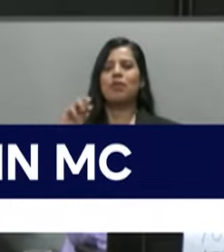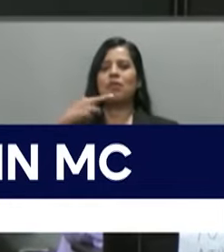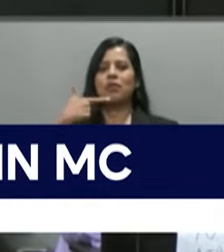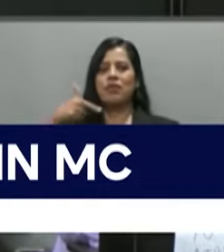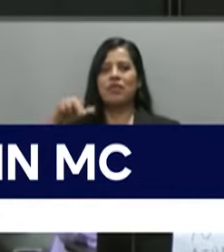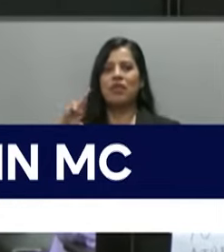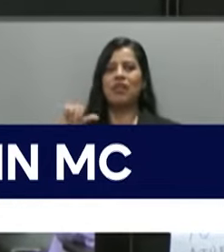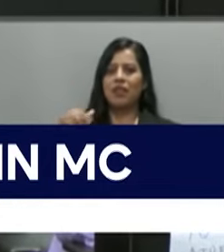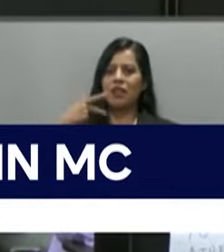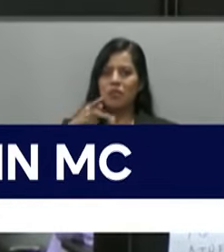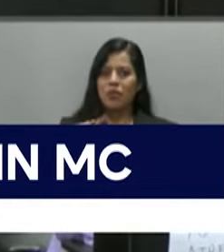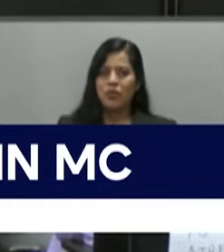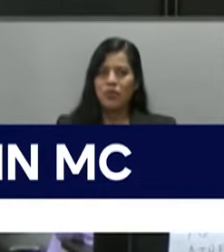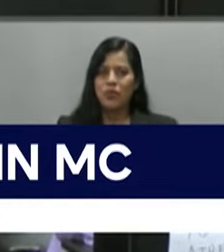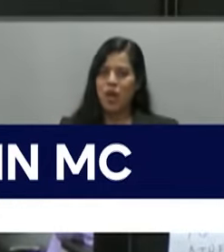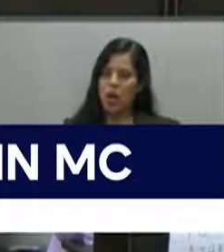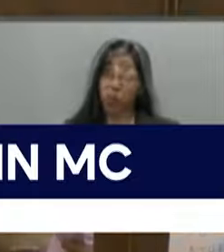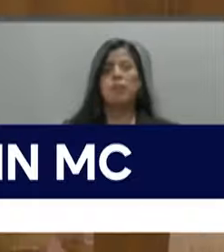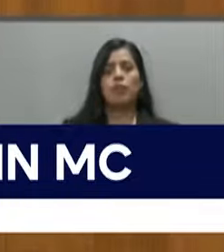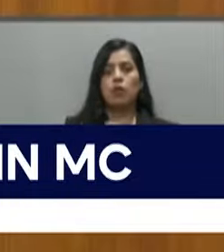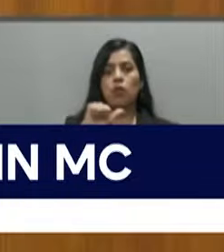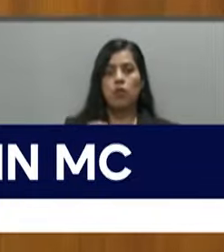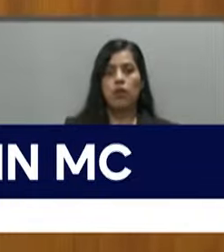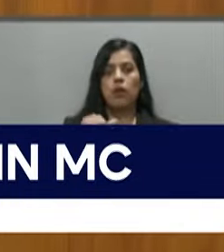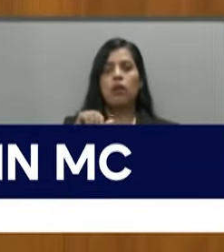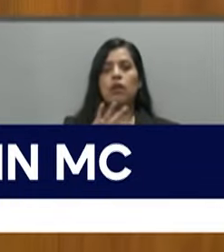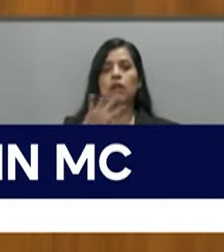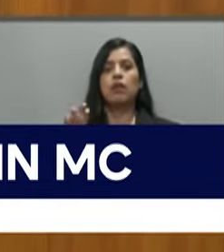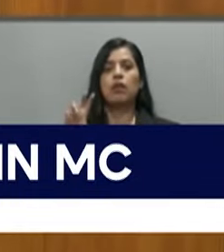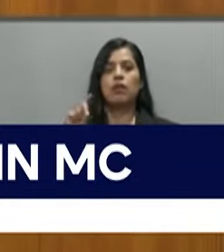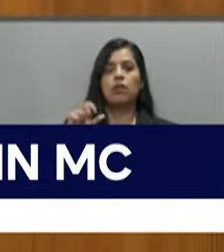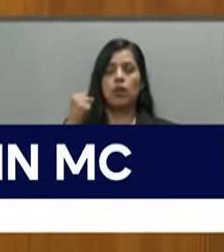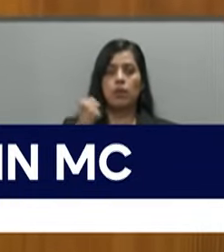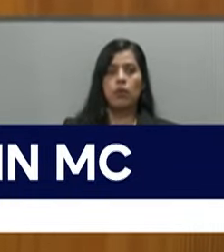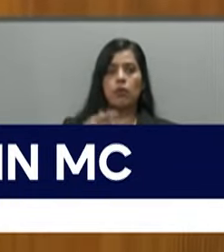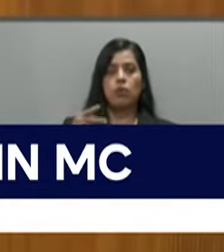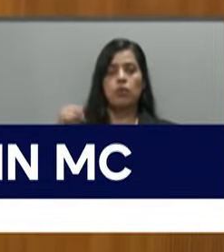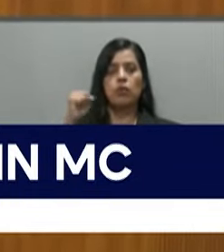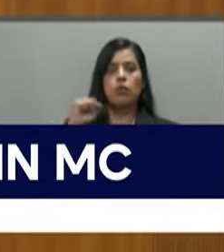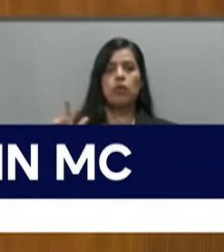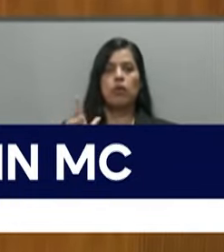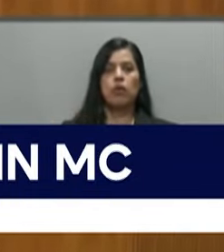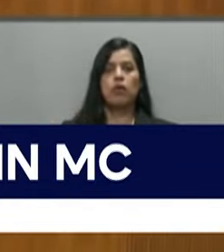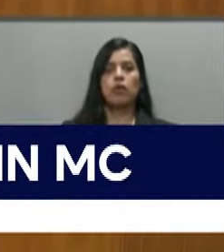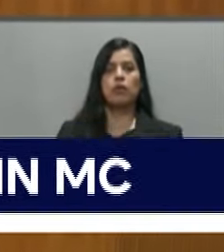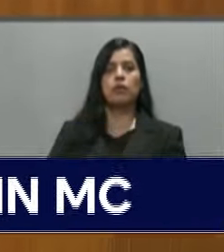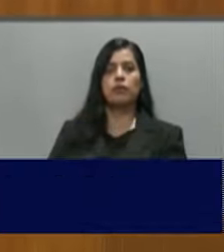final incumplieron su promesa. Telediario, Kevin Recio López.